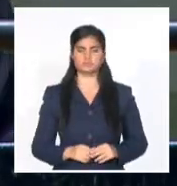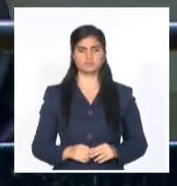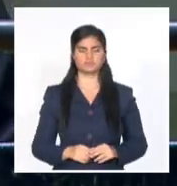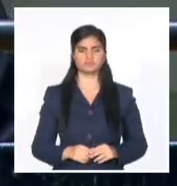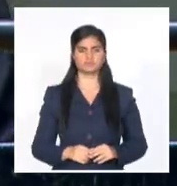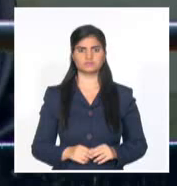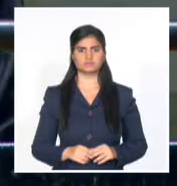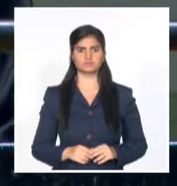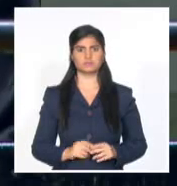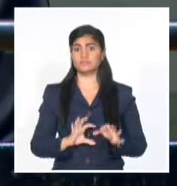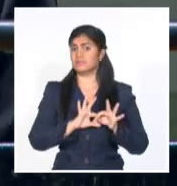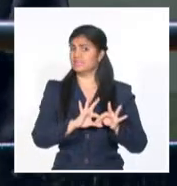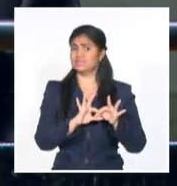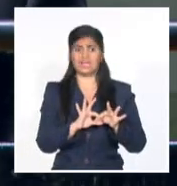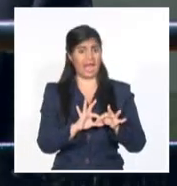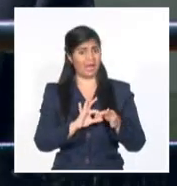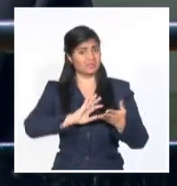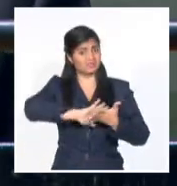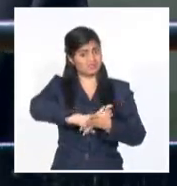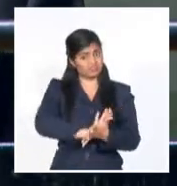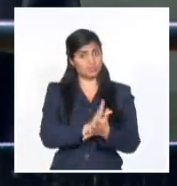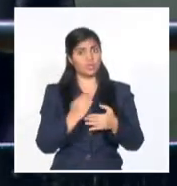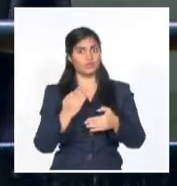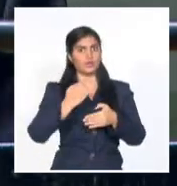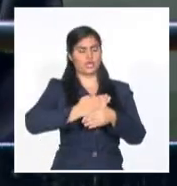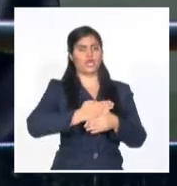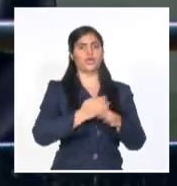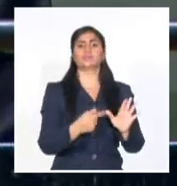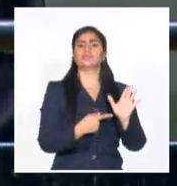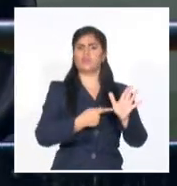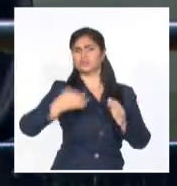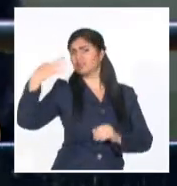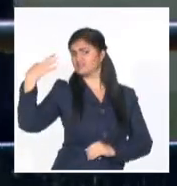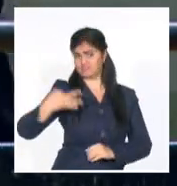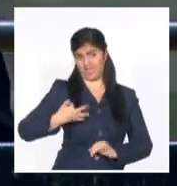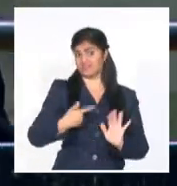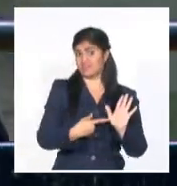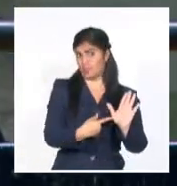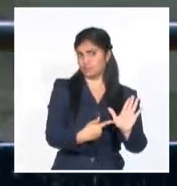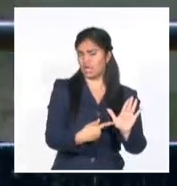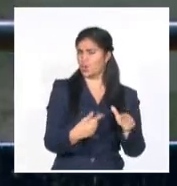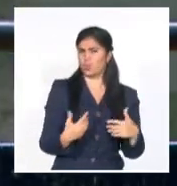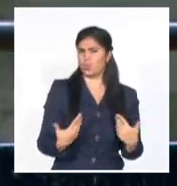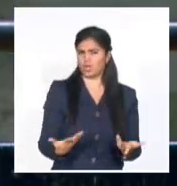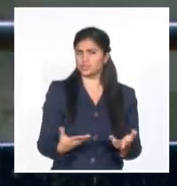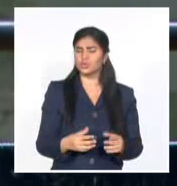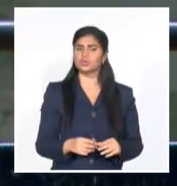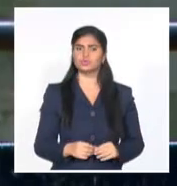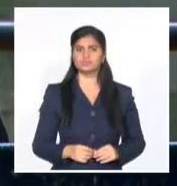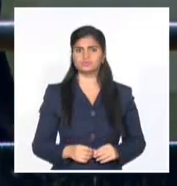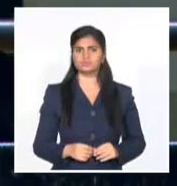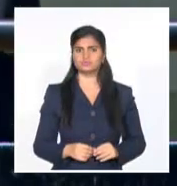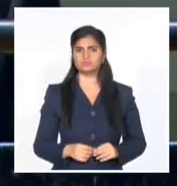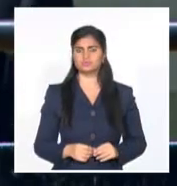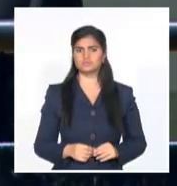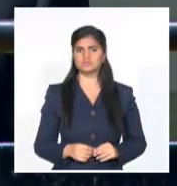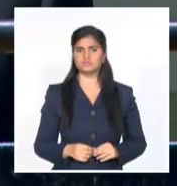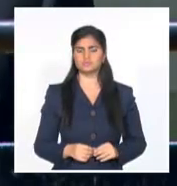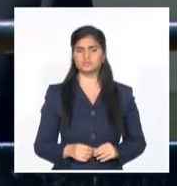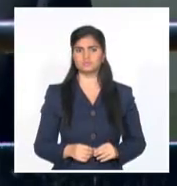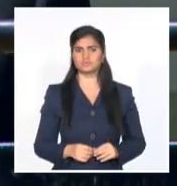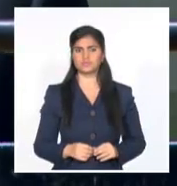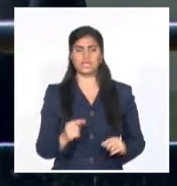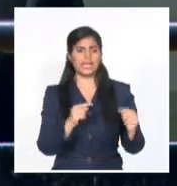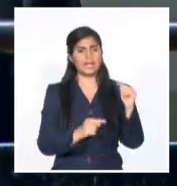bloqueo quedó demostrada de forma brutal cuando se produjo la avería de nuestra